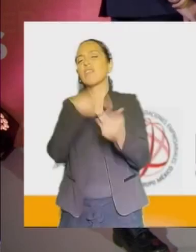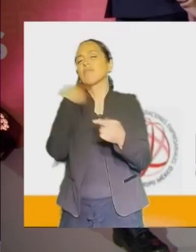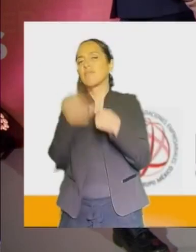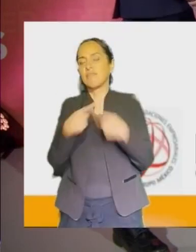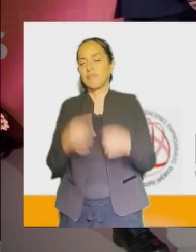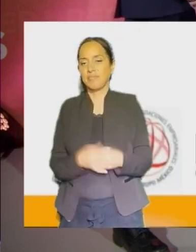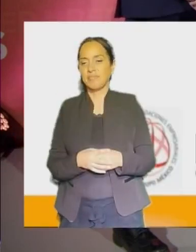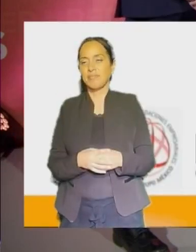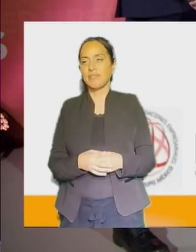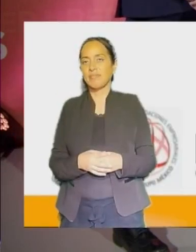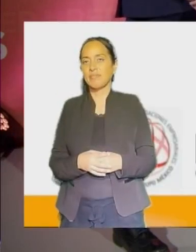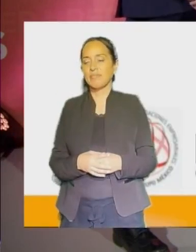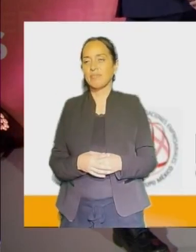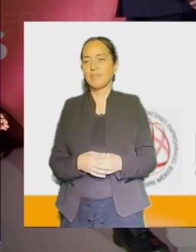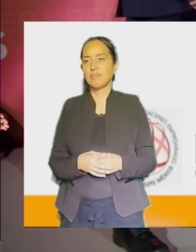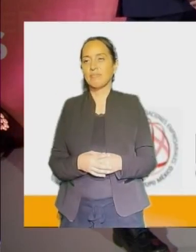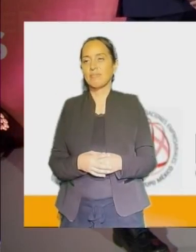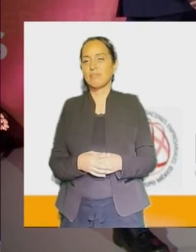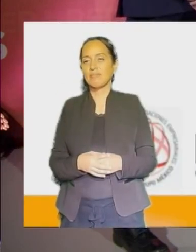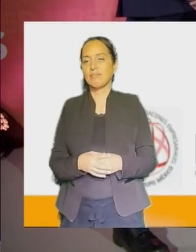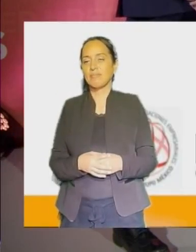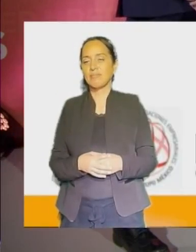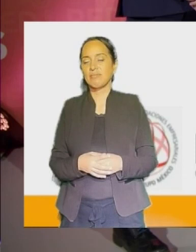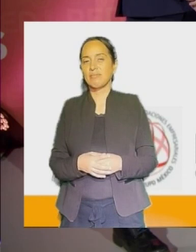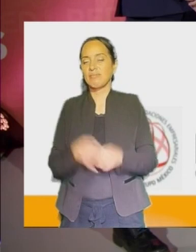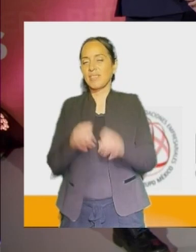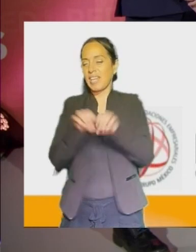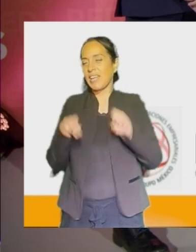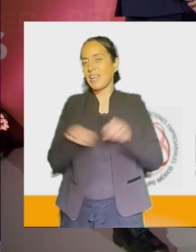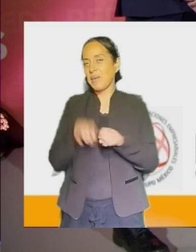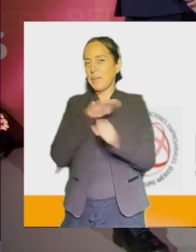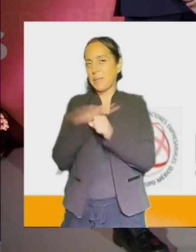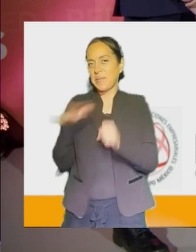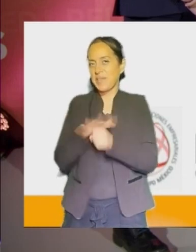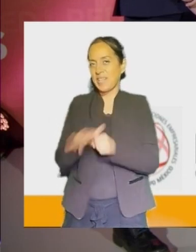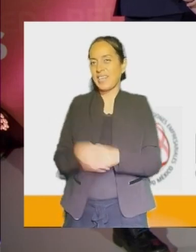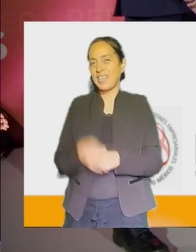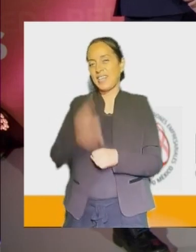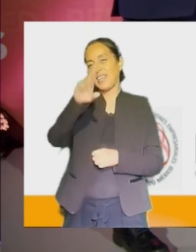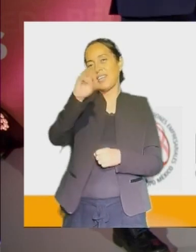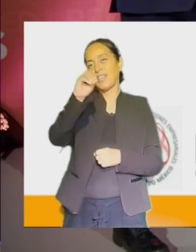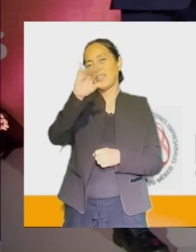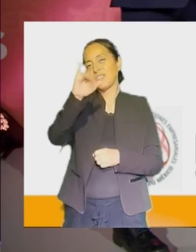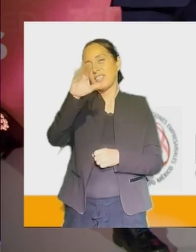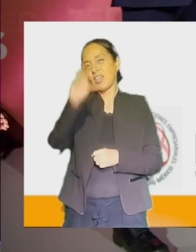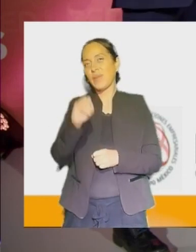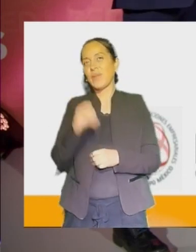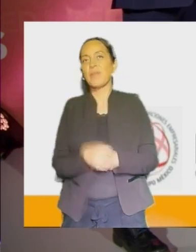Tercer lugar es para... Para el equipo Rocío.